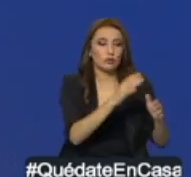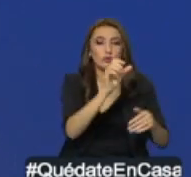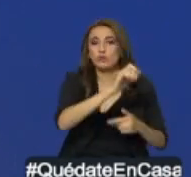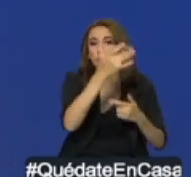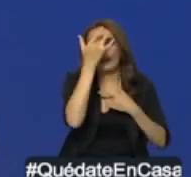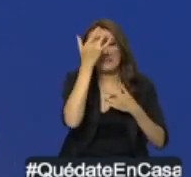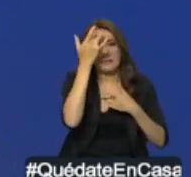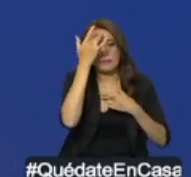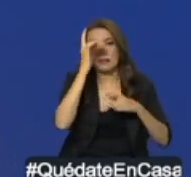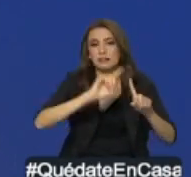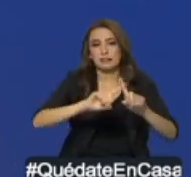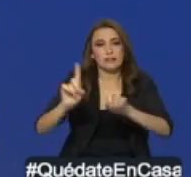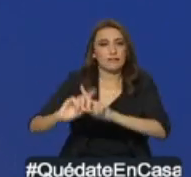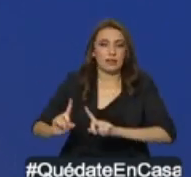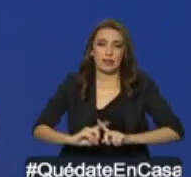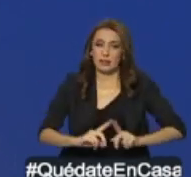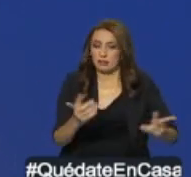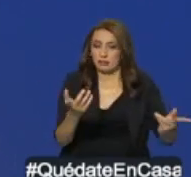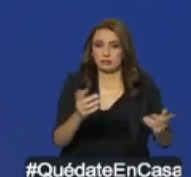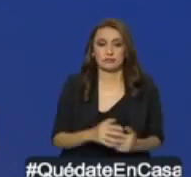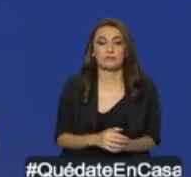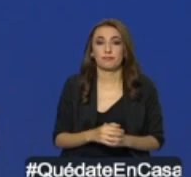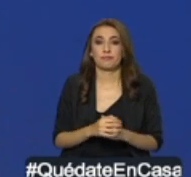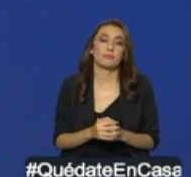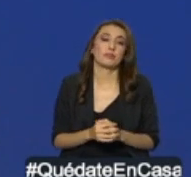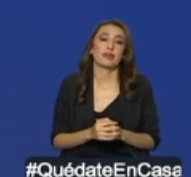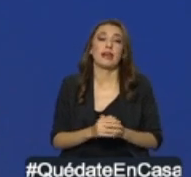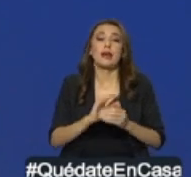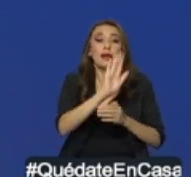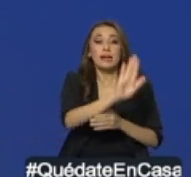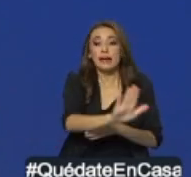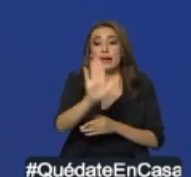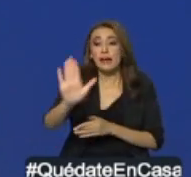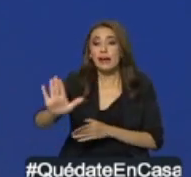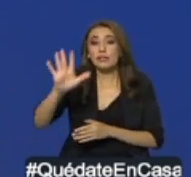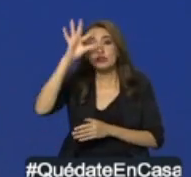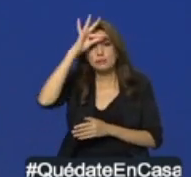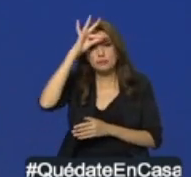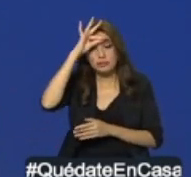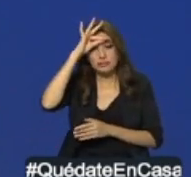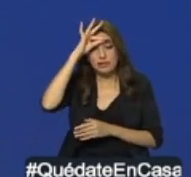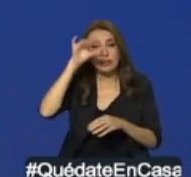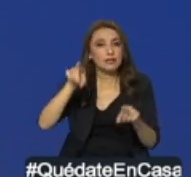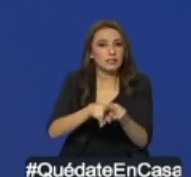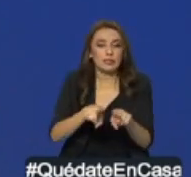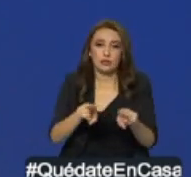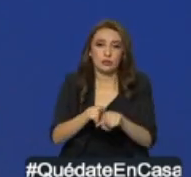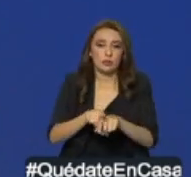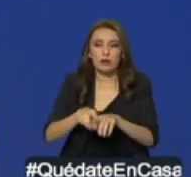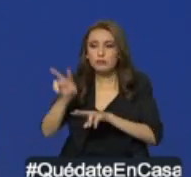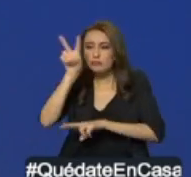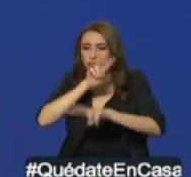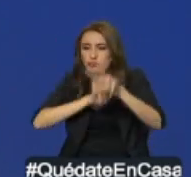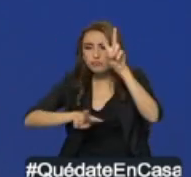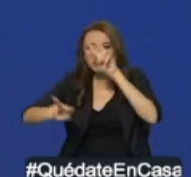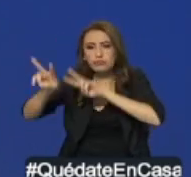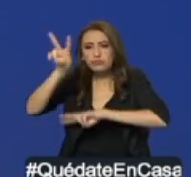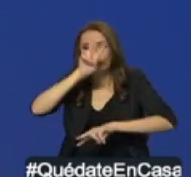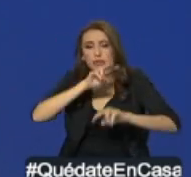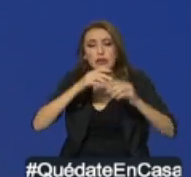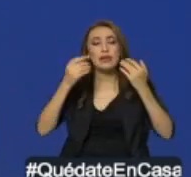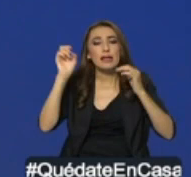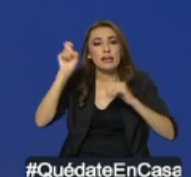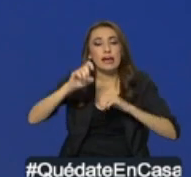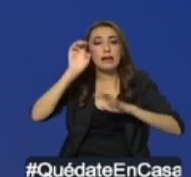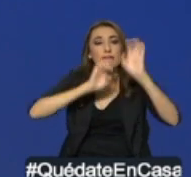diferentes tipos de patologías en cada hospital se han implementado zonas de triaje para clasificar al paciente